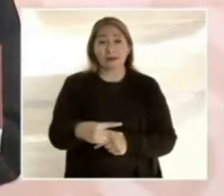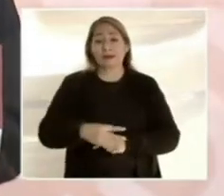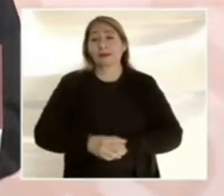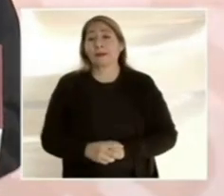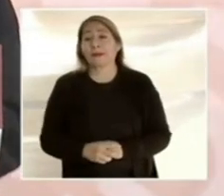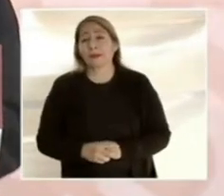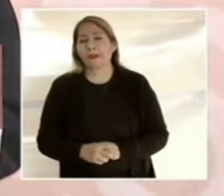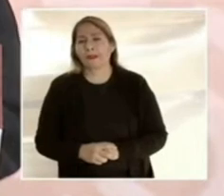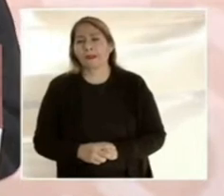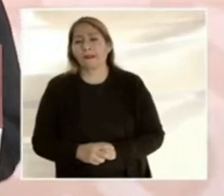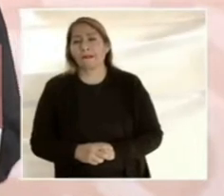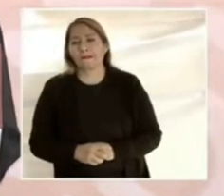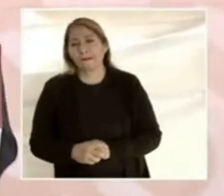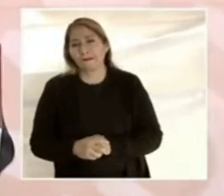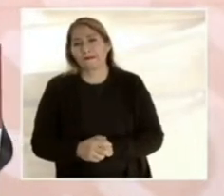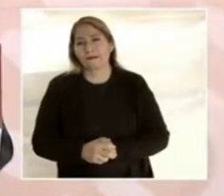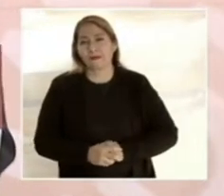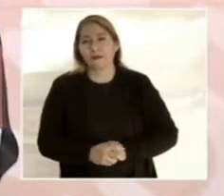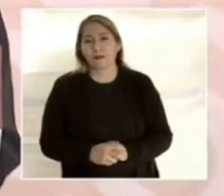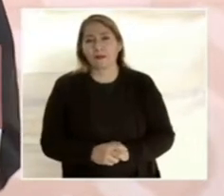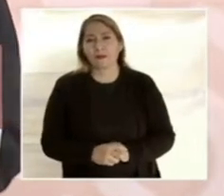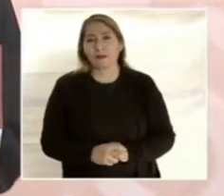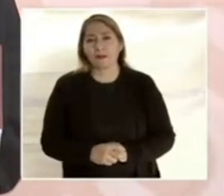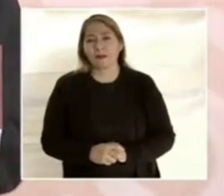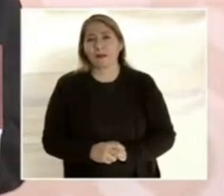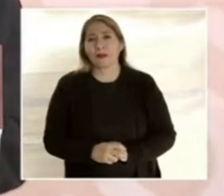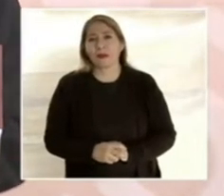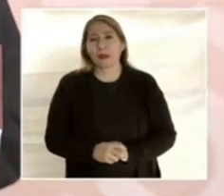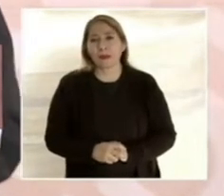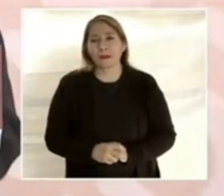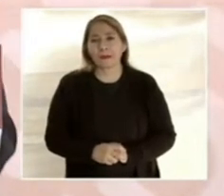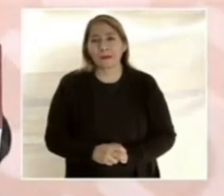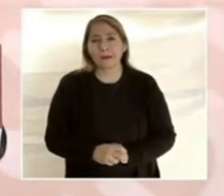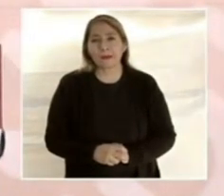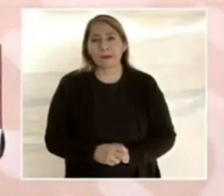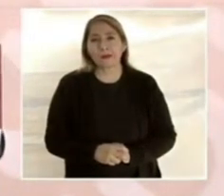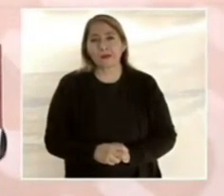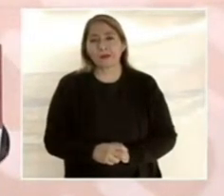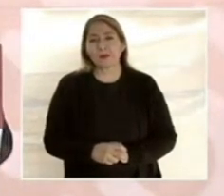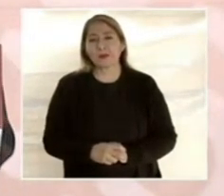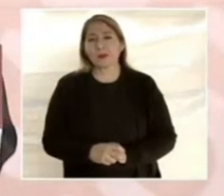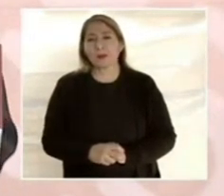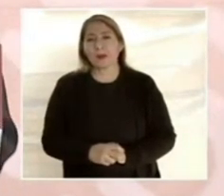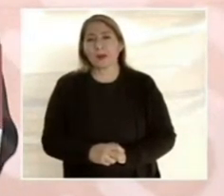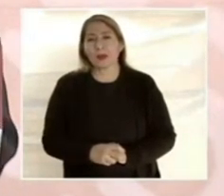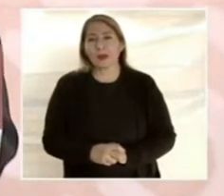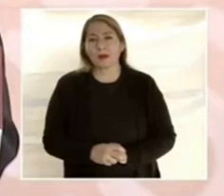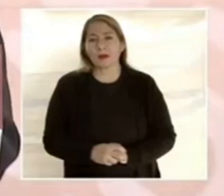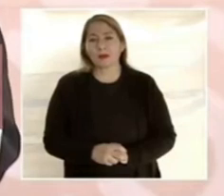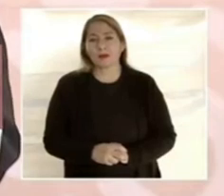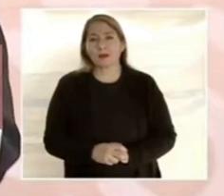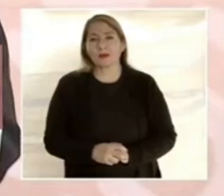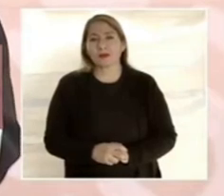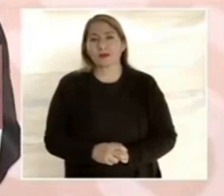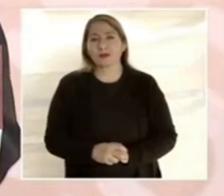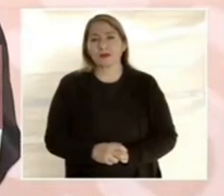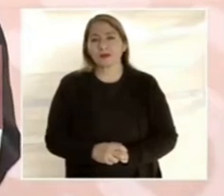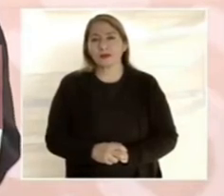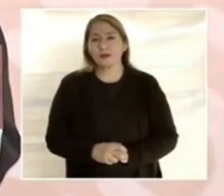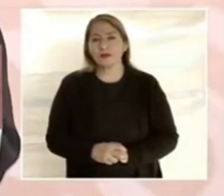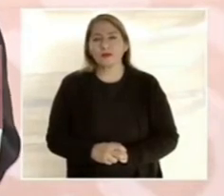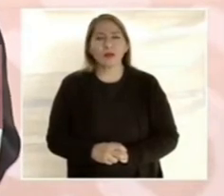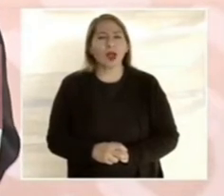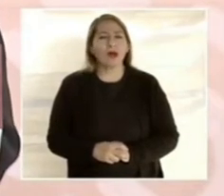no hacen mella. Ahora,